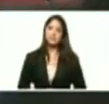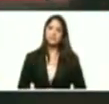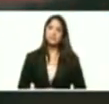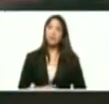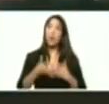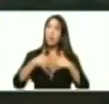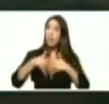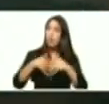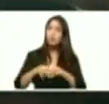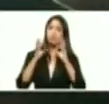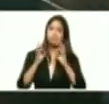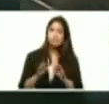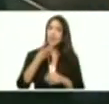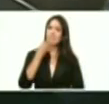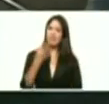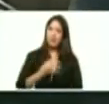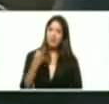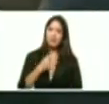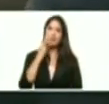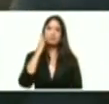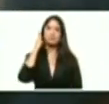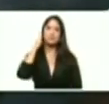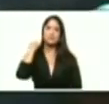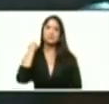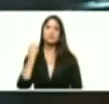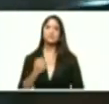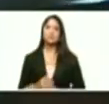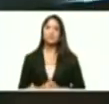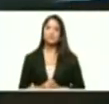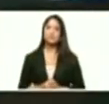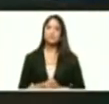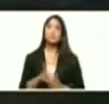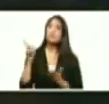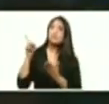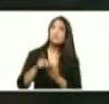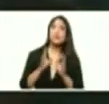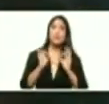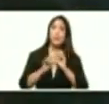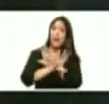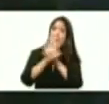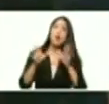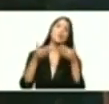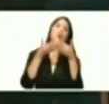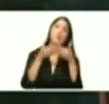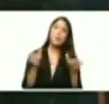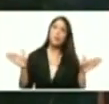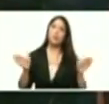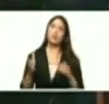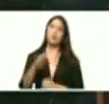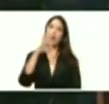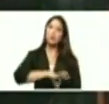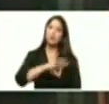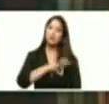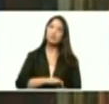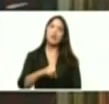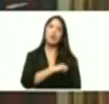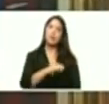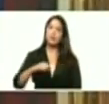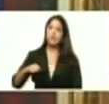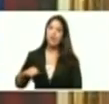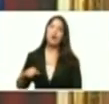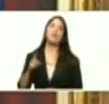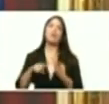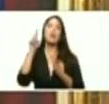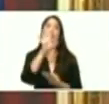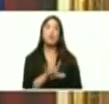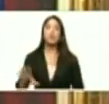Motores concretos, reales, con actores específicos en lo público, en lo social, en lo privado, en